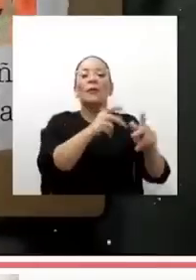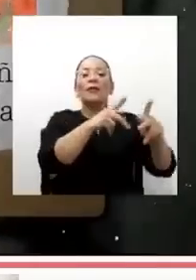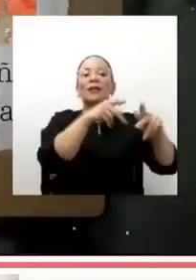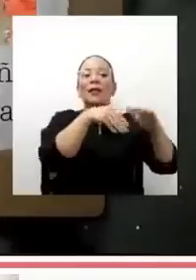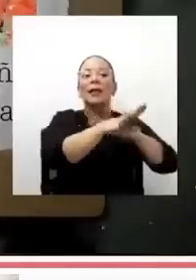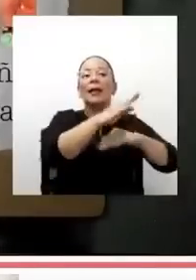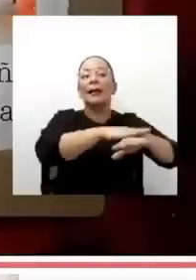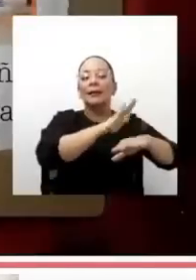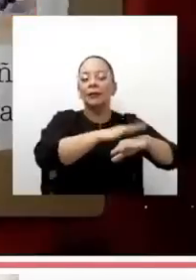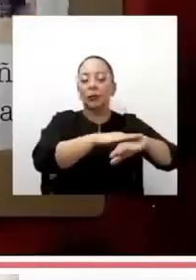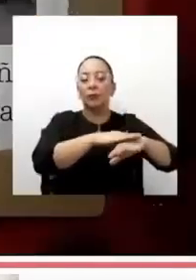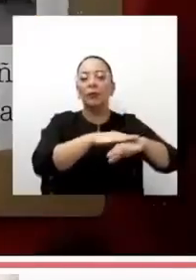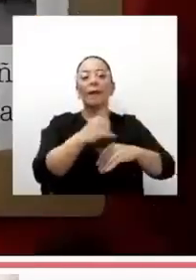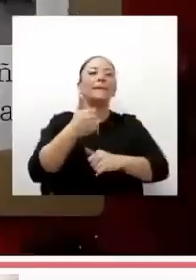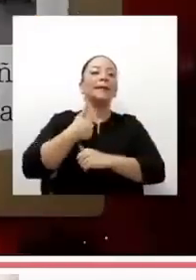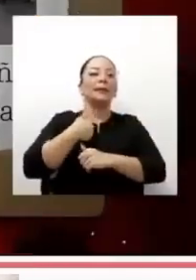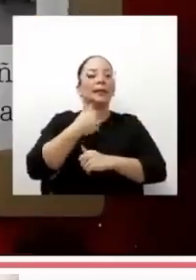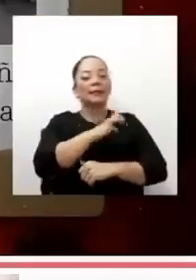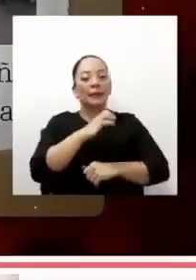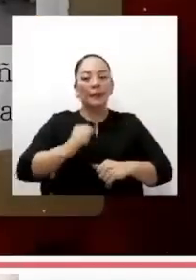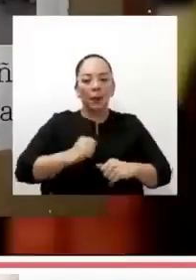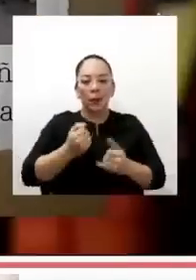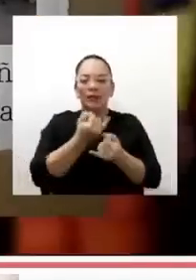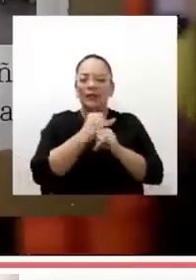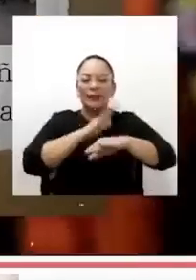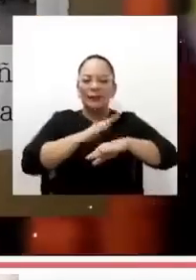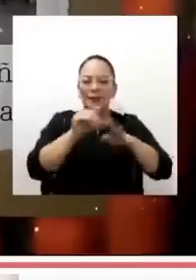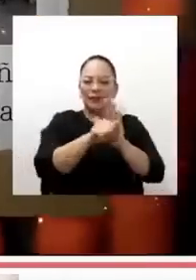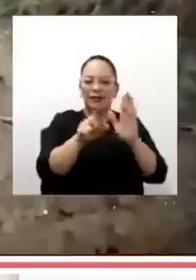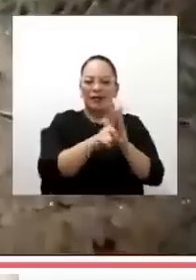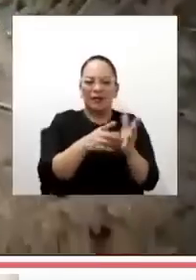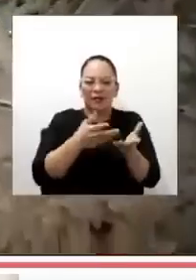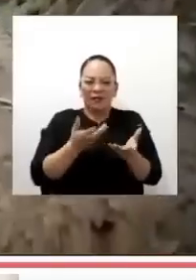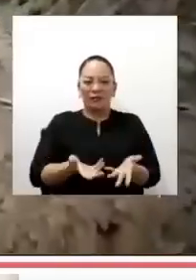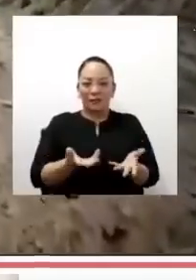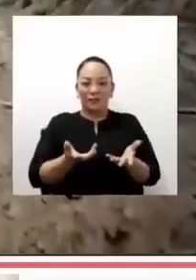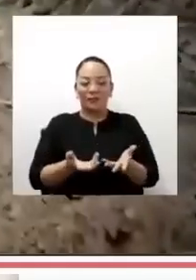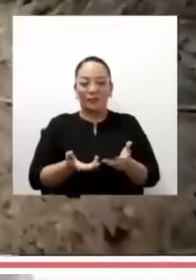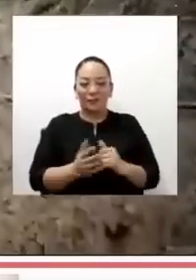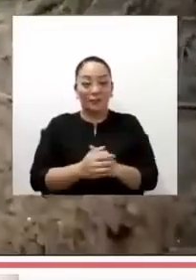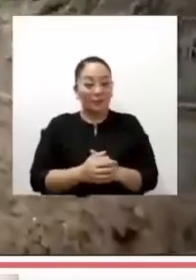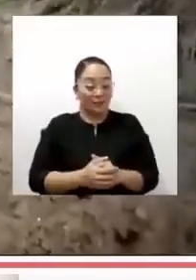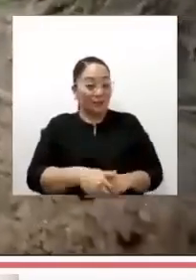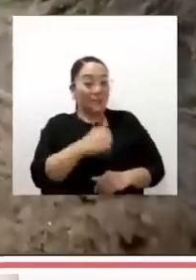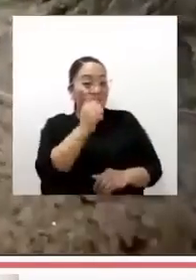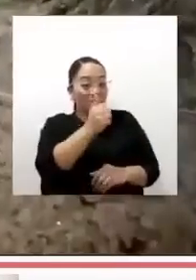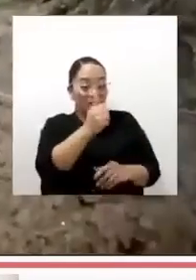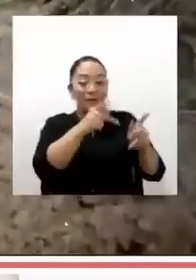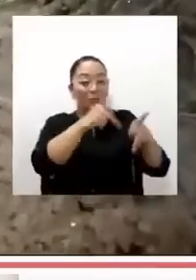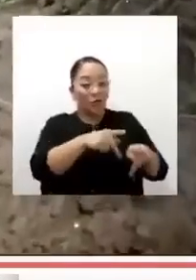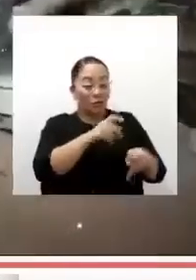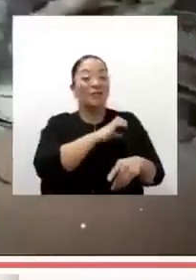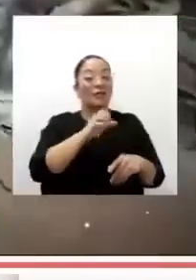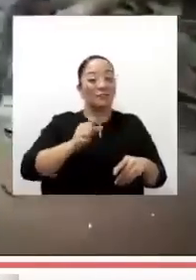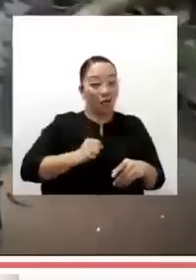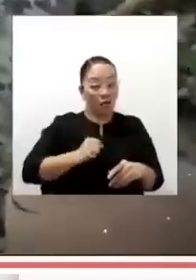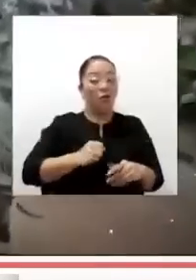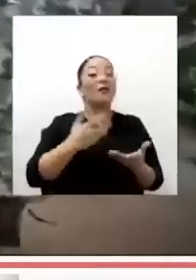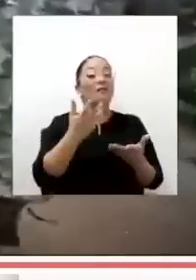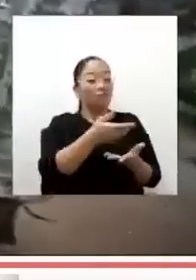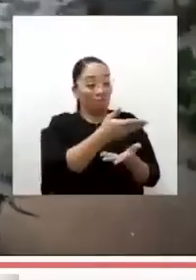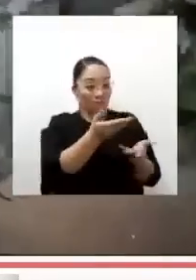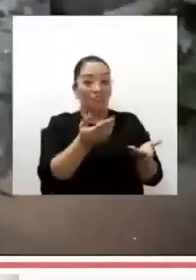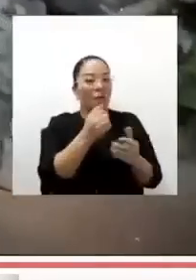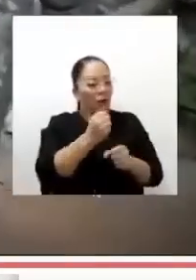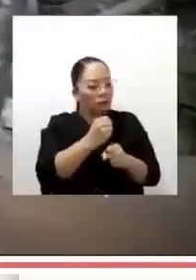militares salvadoreños sin permiso de la Asamblea Legislativa. Esos mismos salvadoreños que se ganaron el corazón de todo un